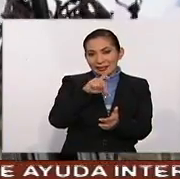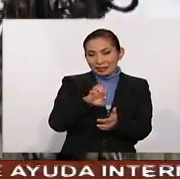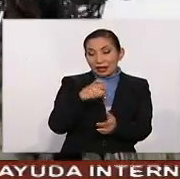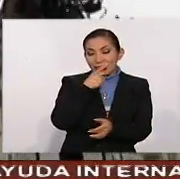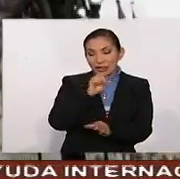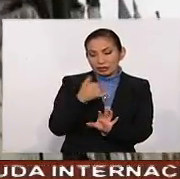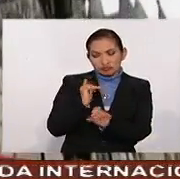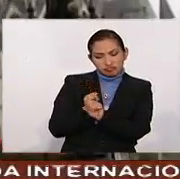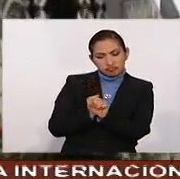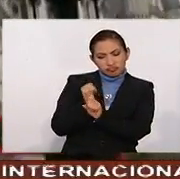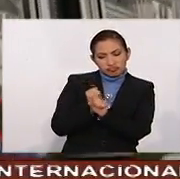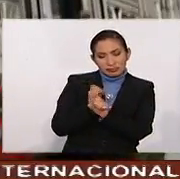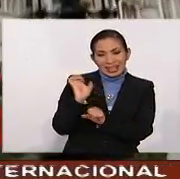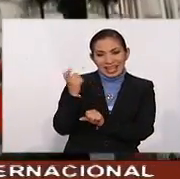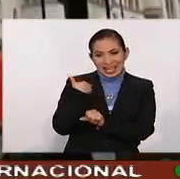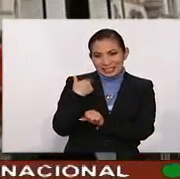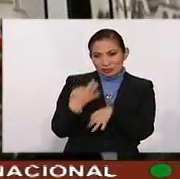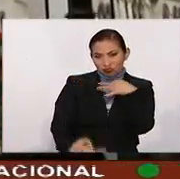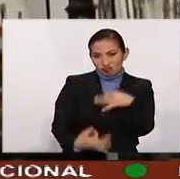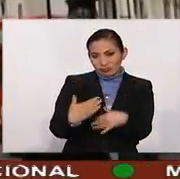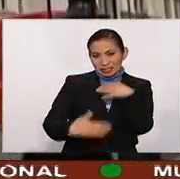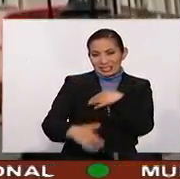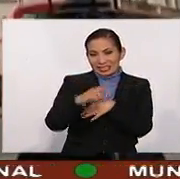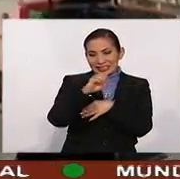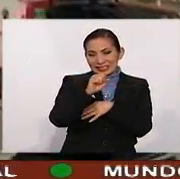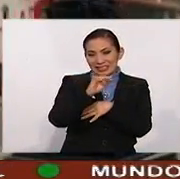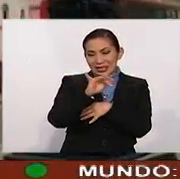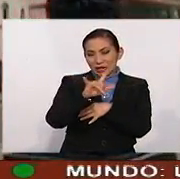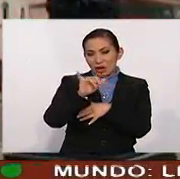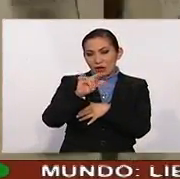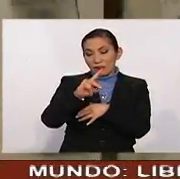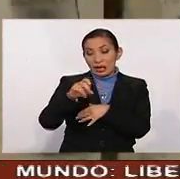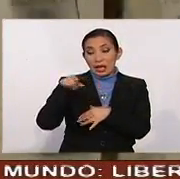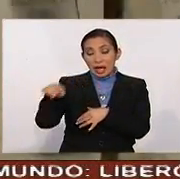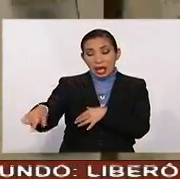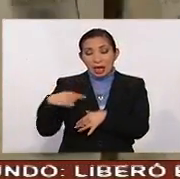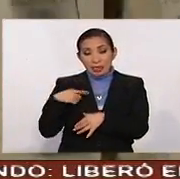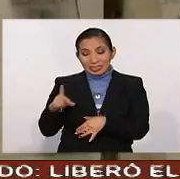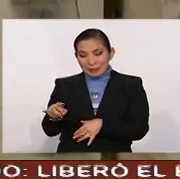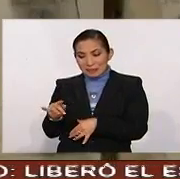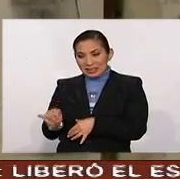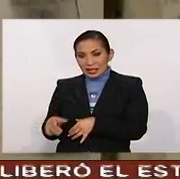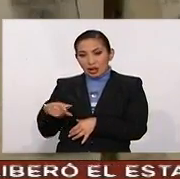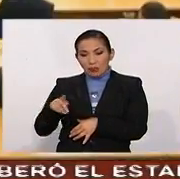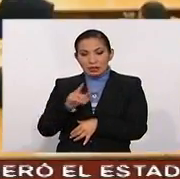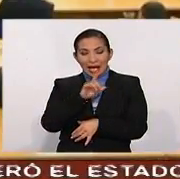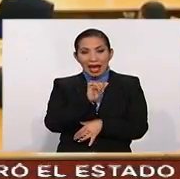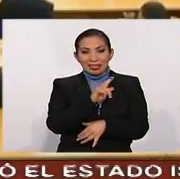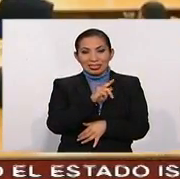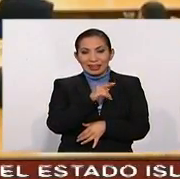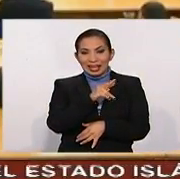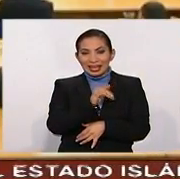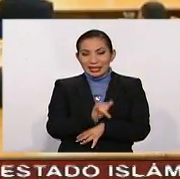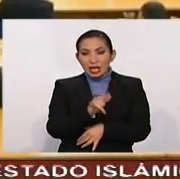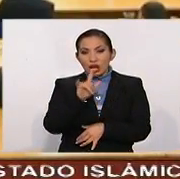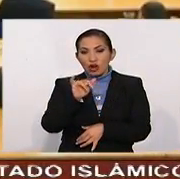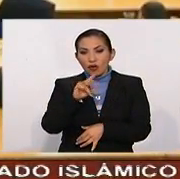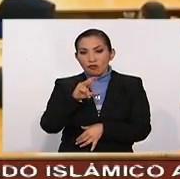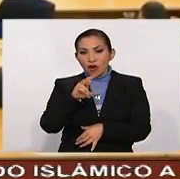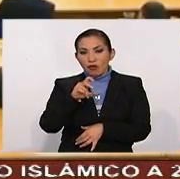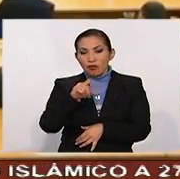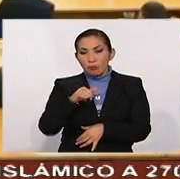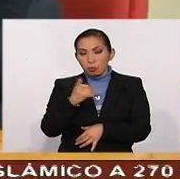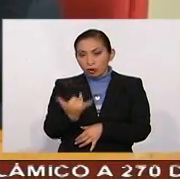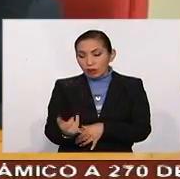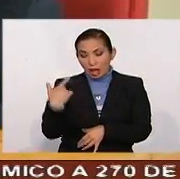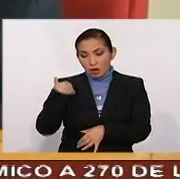que dirigió el ex magistrado Sir Robert O., los espías rusos Dmitry Kovtun y Andrei Lugovoy,